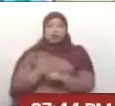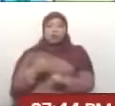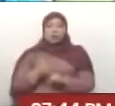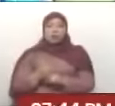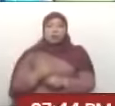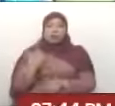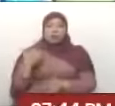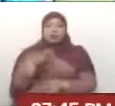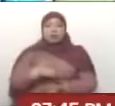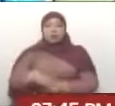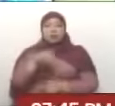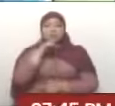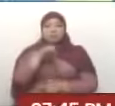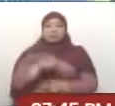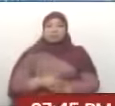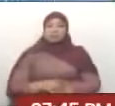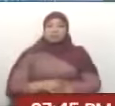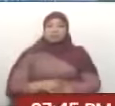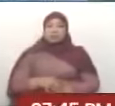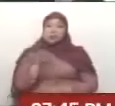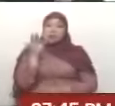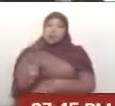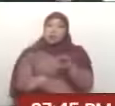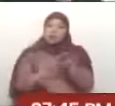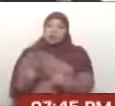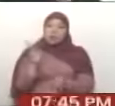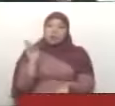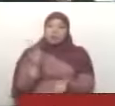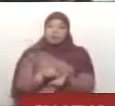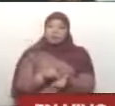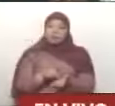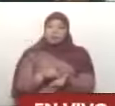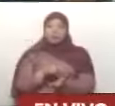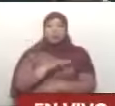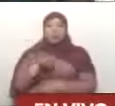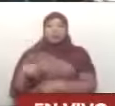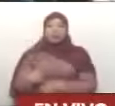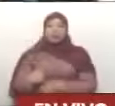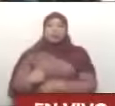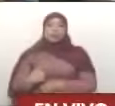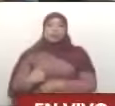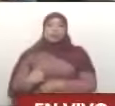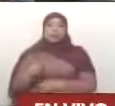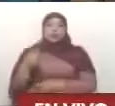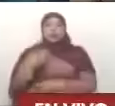y por la justicia también. Bueno, justamente hablando del Papa Francisco,